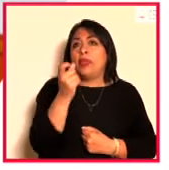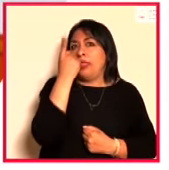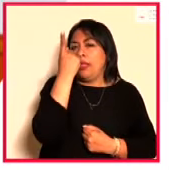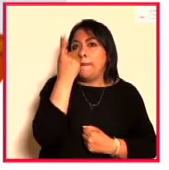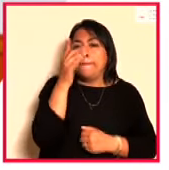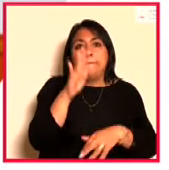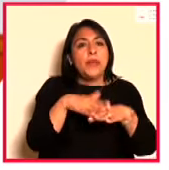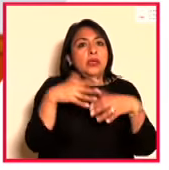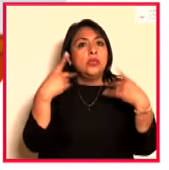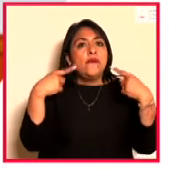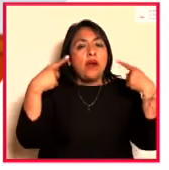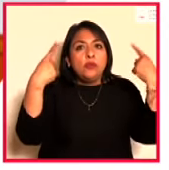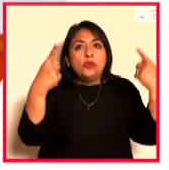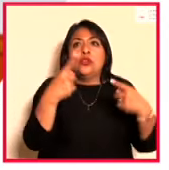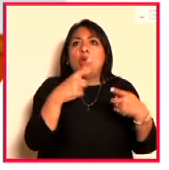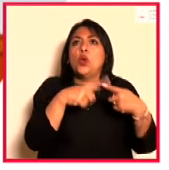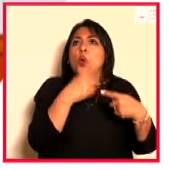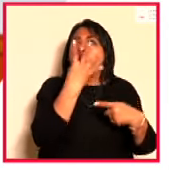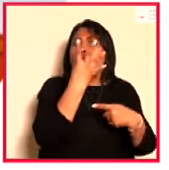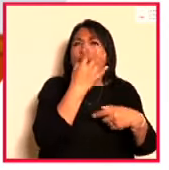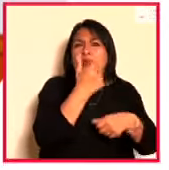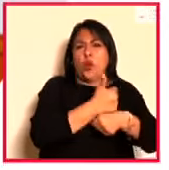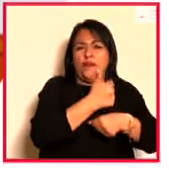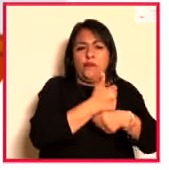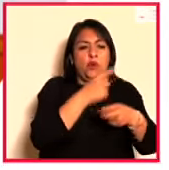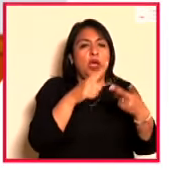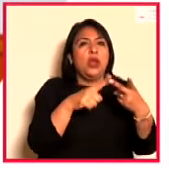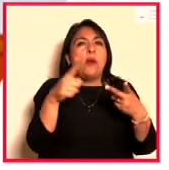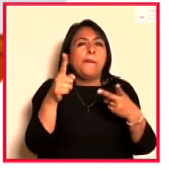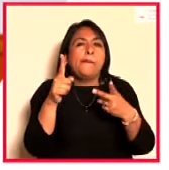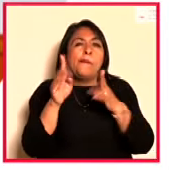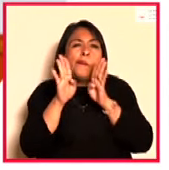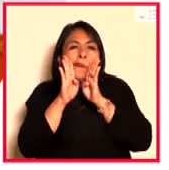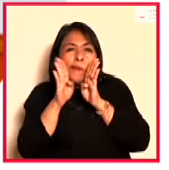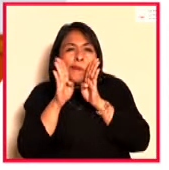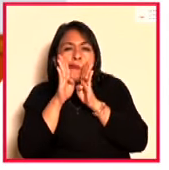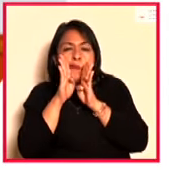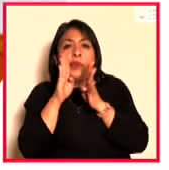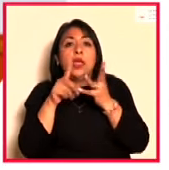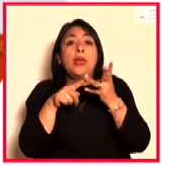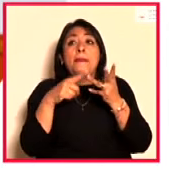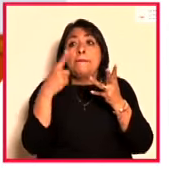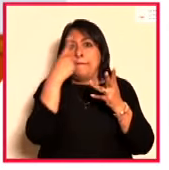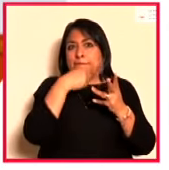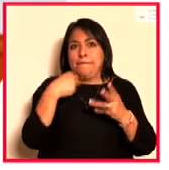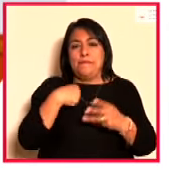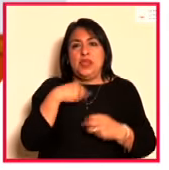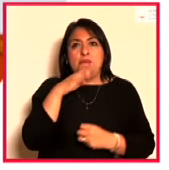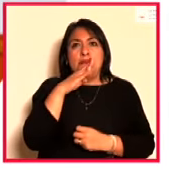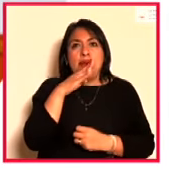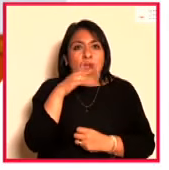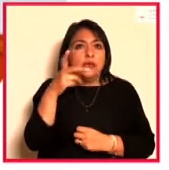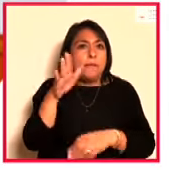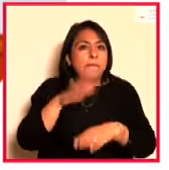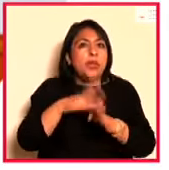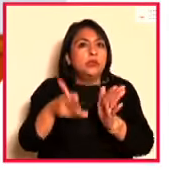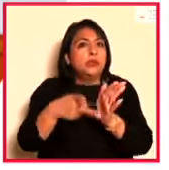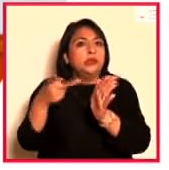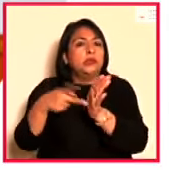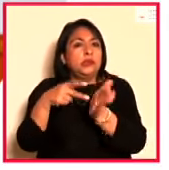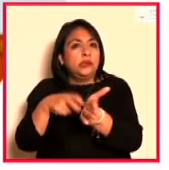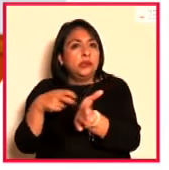encuentran Los Cuatro Abuelos, Una Confidencia a Media Voz y Retrato de mi Madre, una de las obras mexicanas más veces editadas.